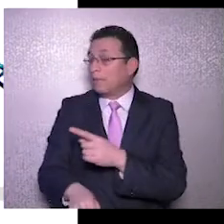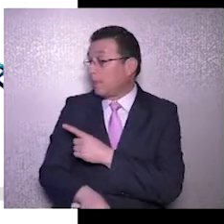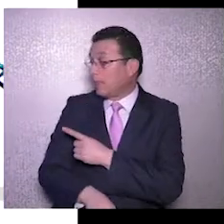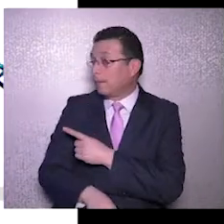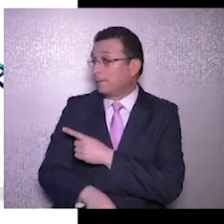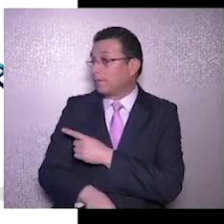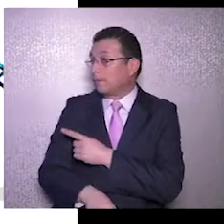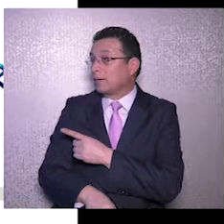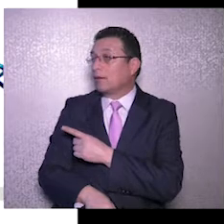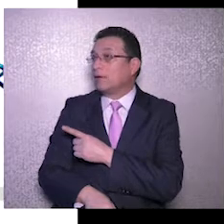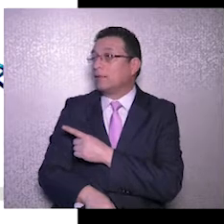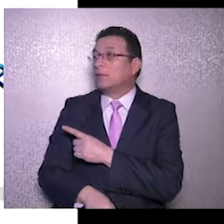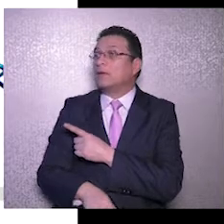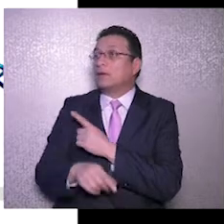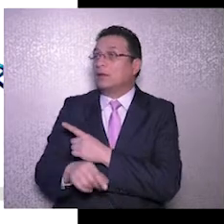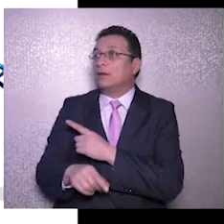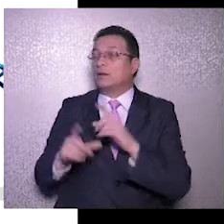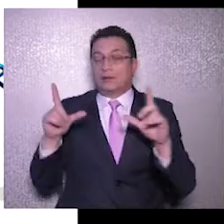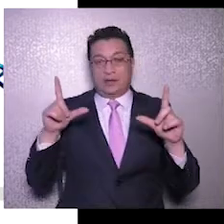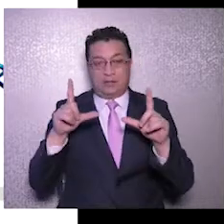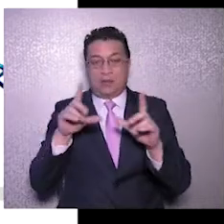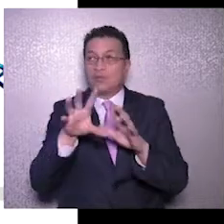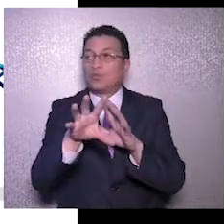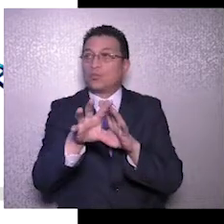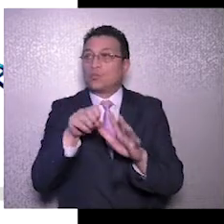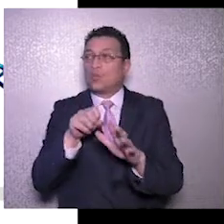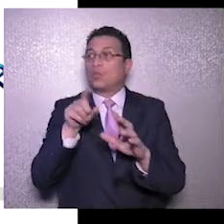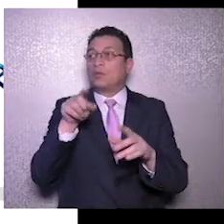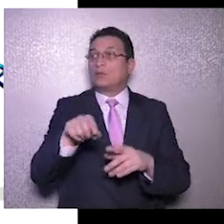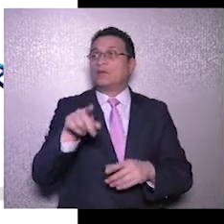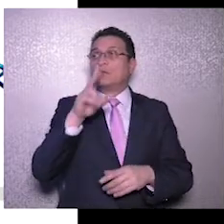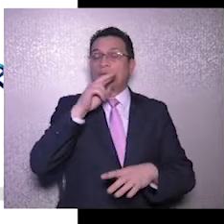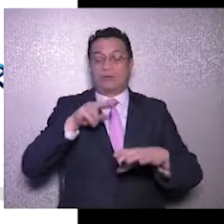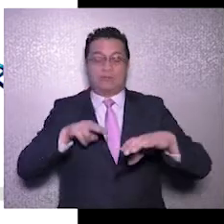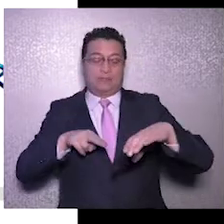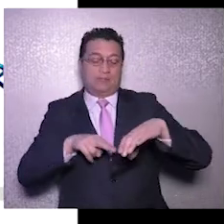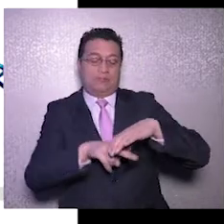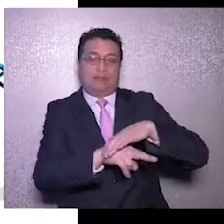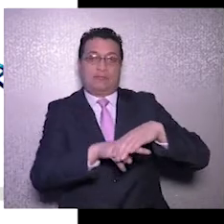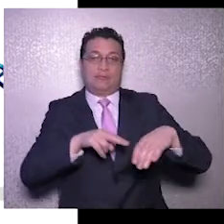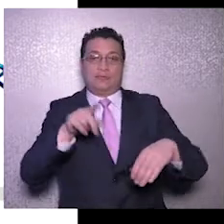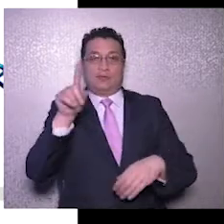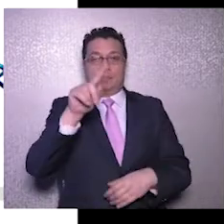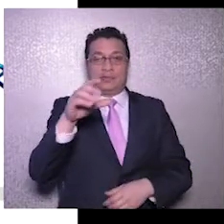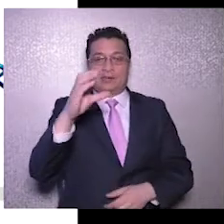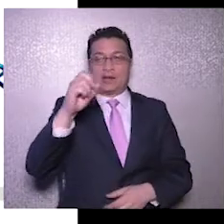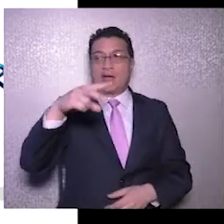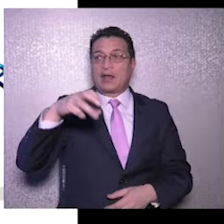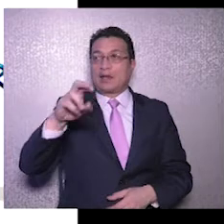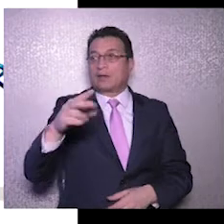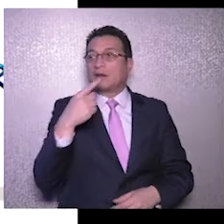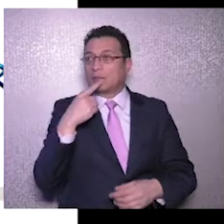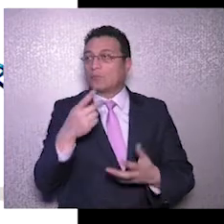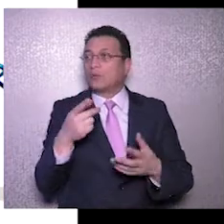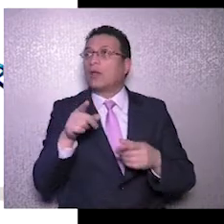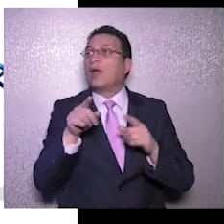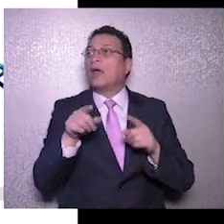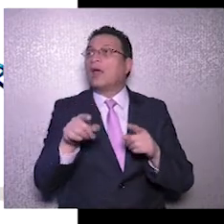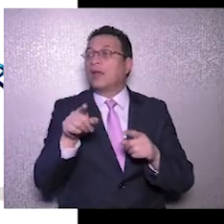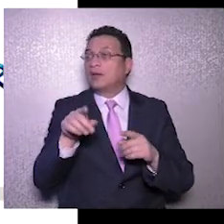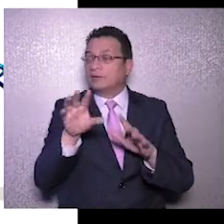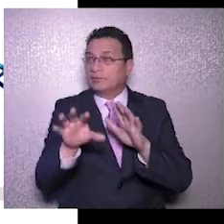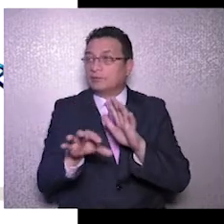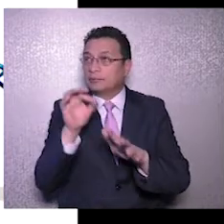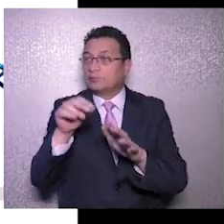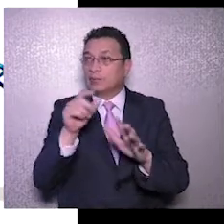esto de aquí es la imagen que obtiene. No se parece a un cristiano, digamos. Uno no le ve el hígado, no le ve nada, pero eso es lo que saca